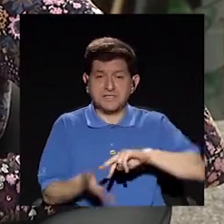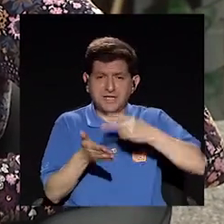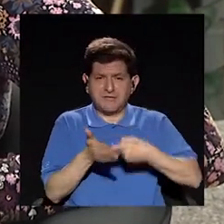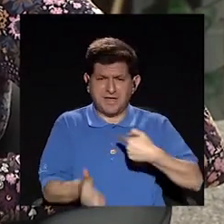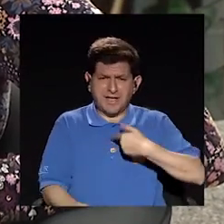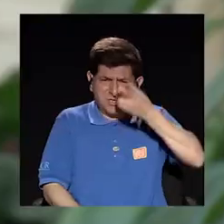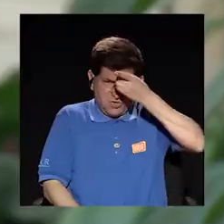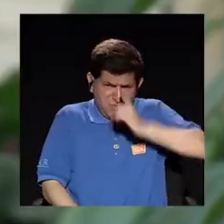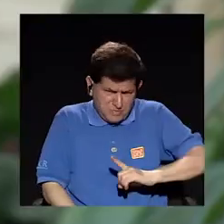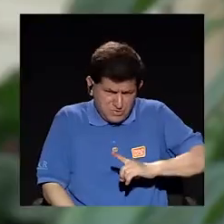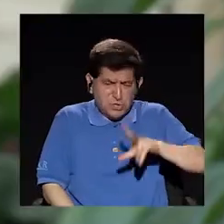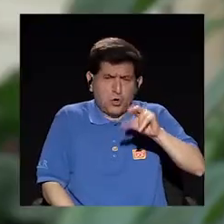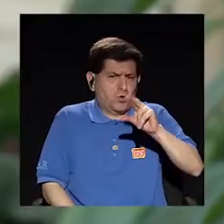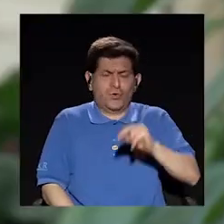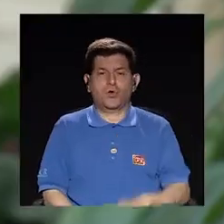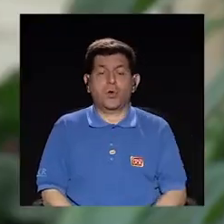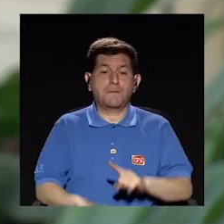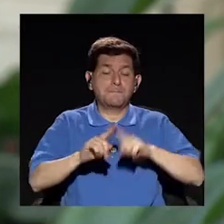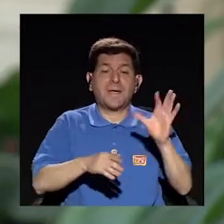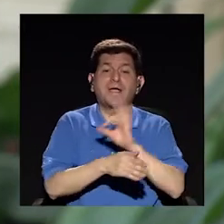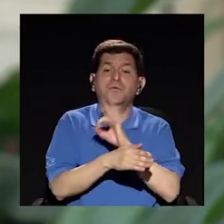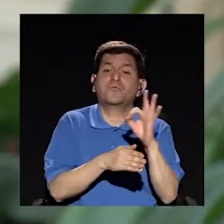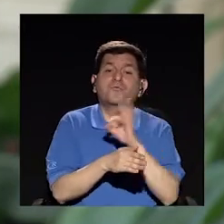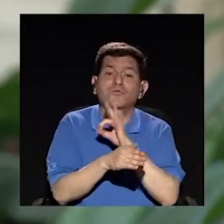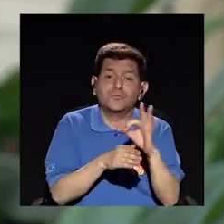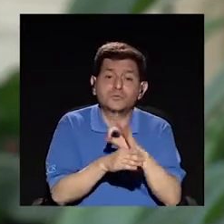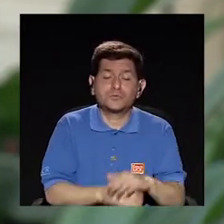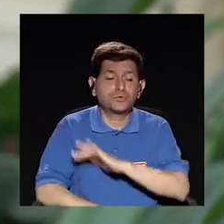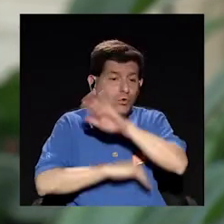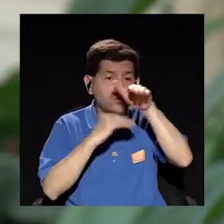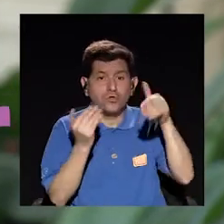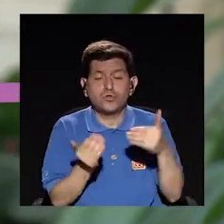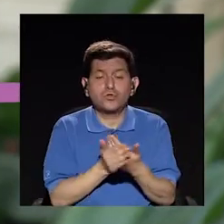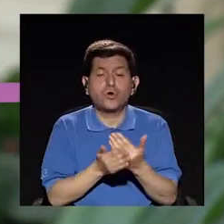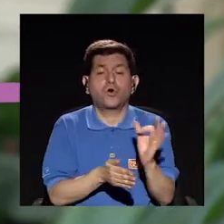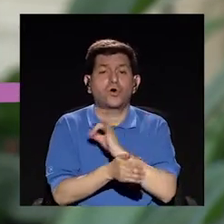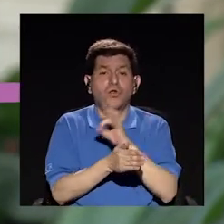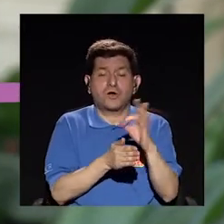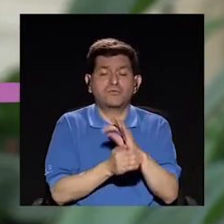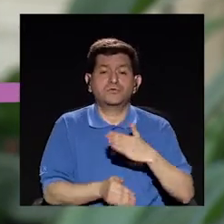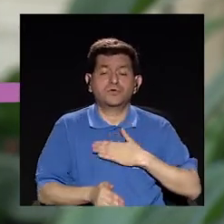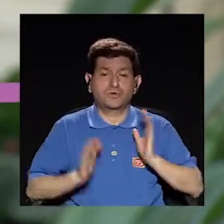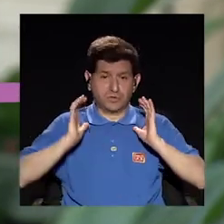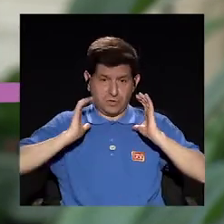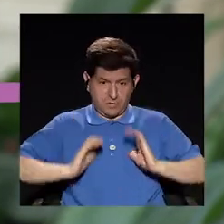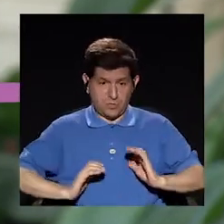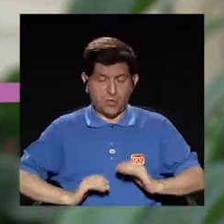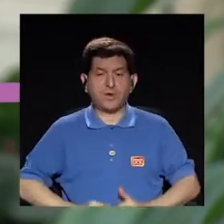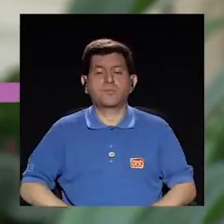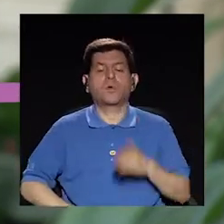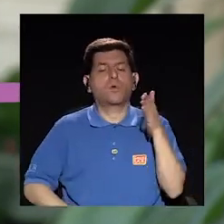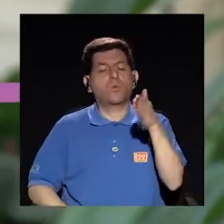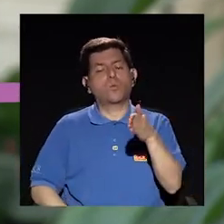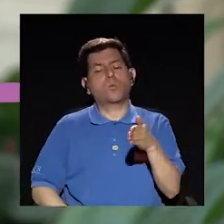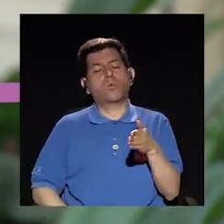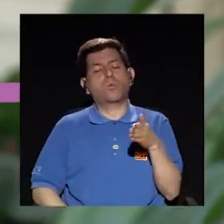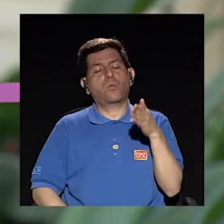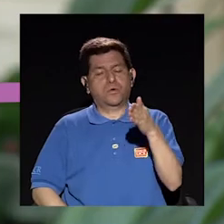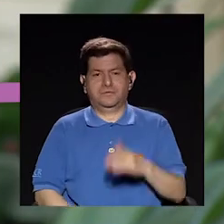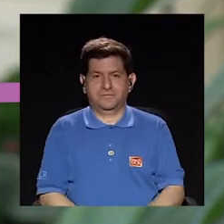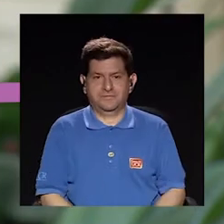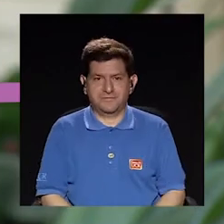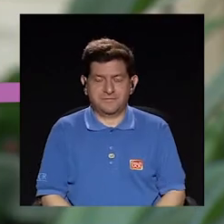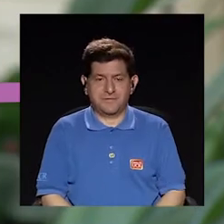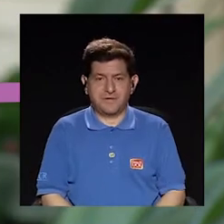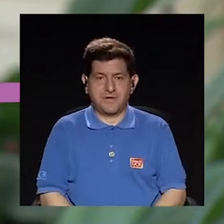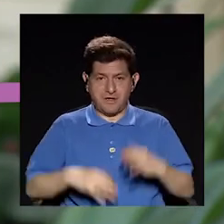voy a deprimir, ¿verdad?, sino que a nivel de funcionalidad, ¿verdad?, todo el funcionamiento de mi organismo va a ser más lento.